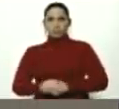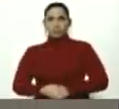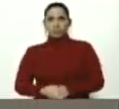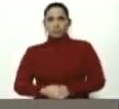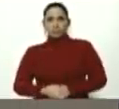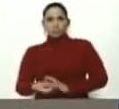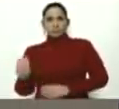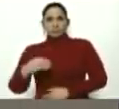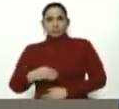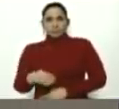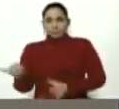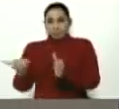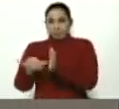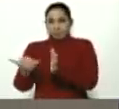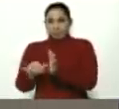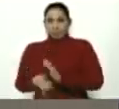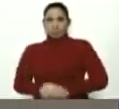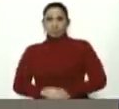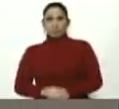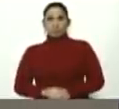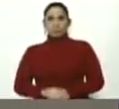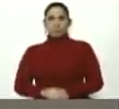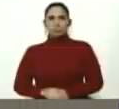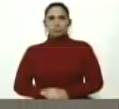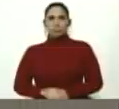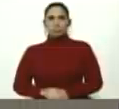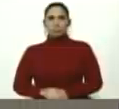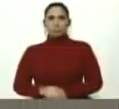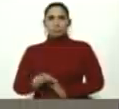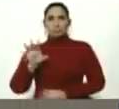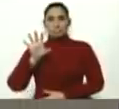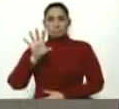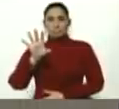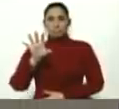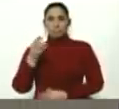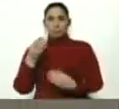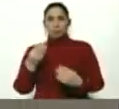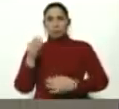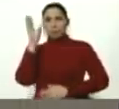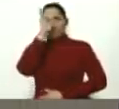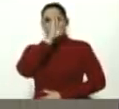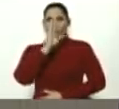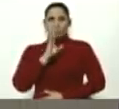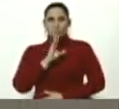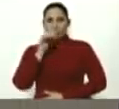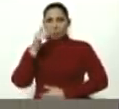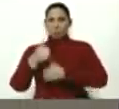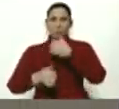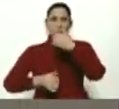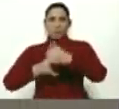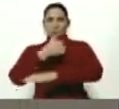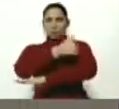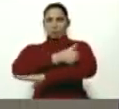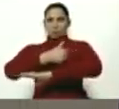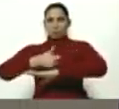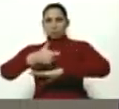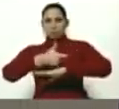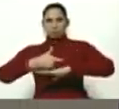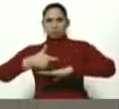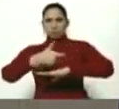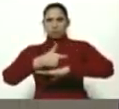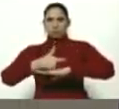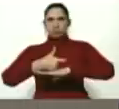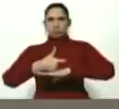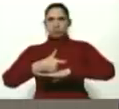además vecino de un país como Brasil, en el cual sus autoridades gubernamentales han